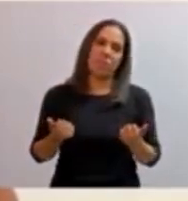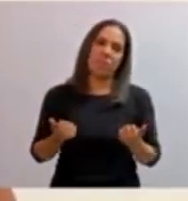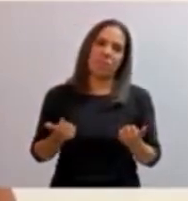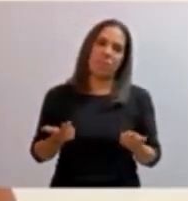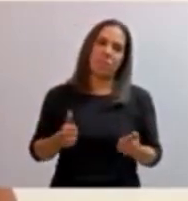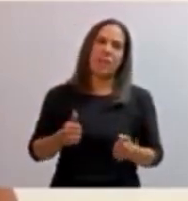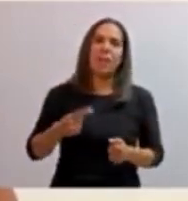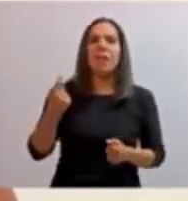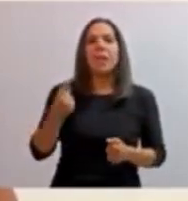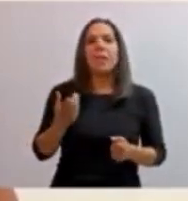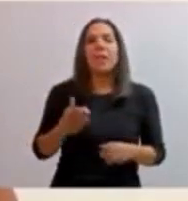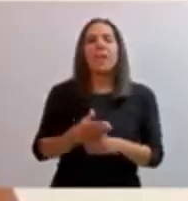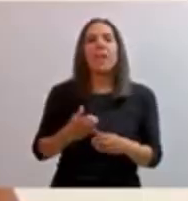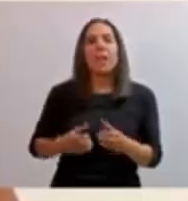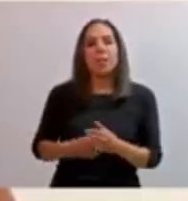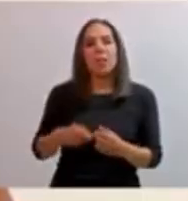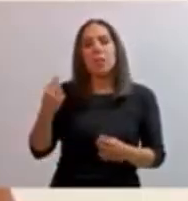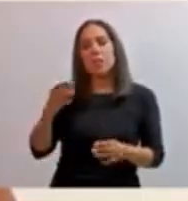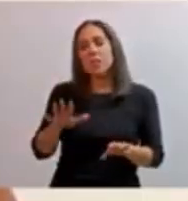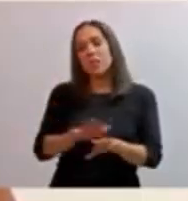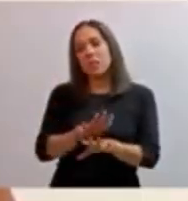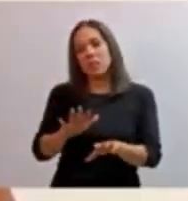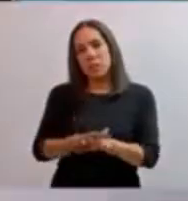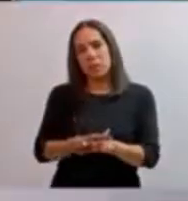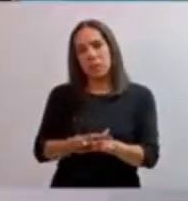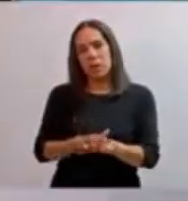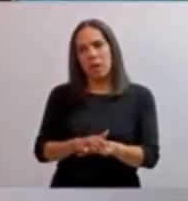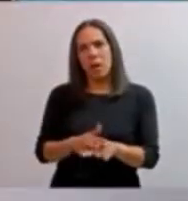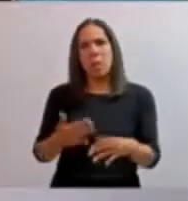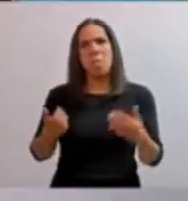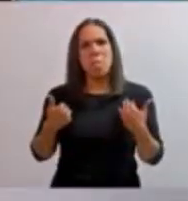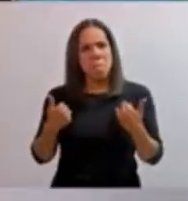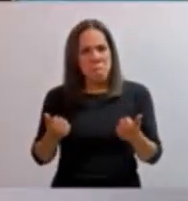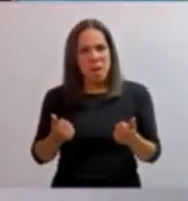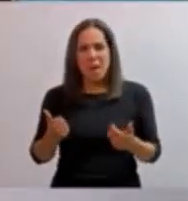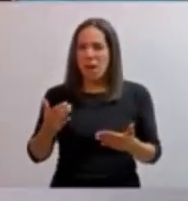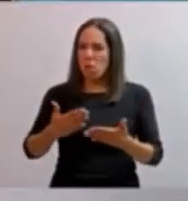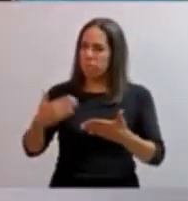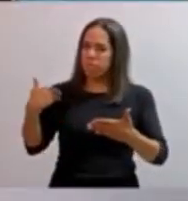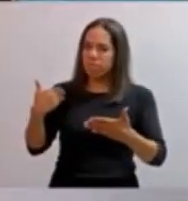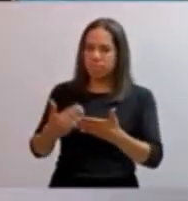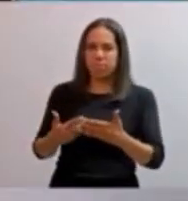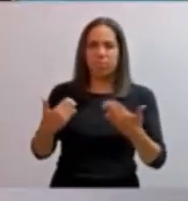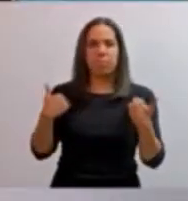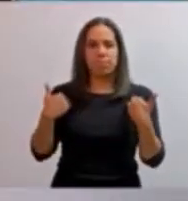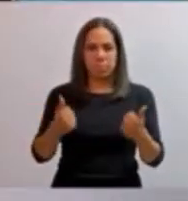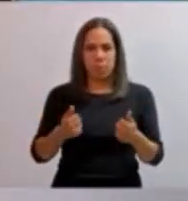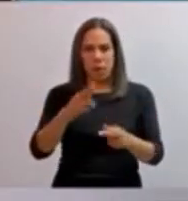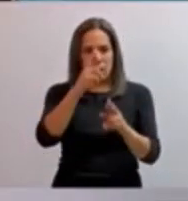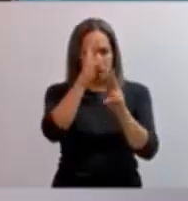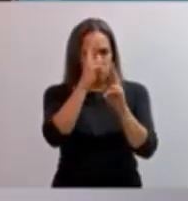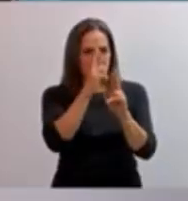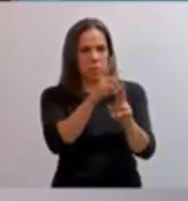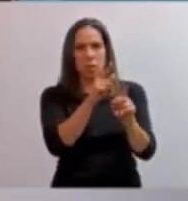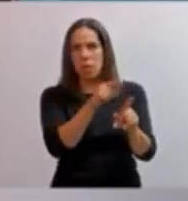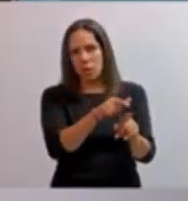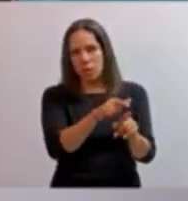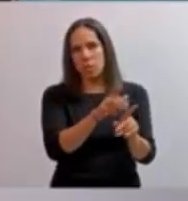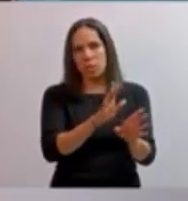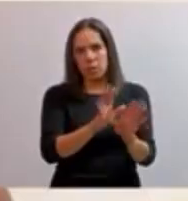un diálogo que había sido respetuoso y que les había permitido, además, en ese mismo cuestionario,